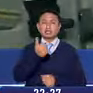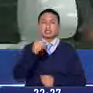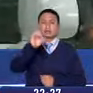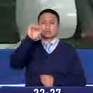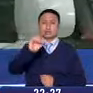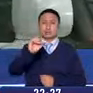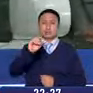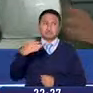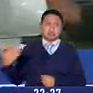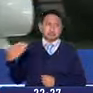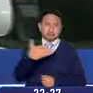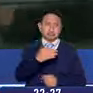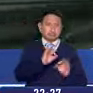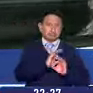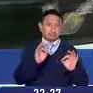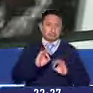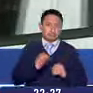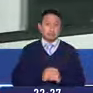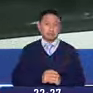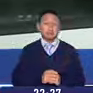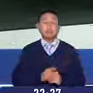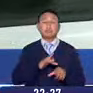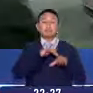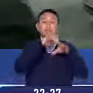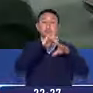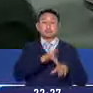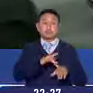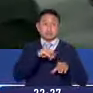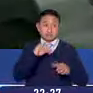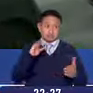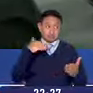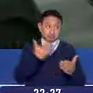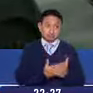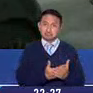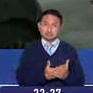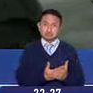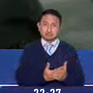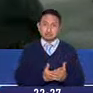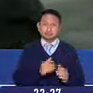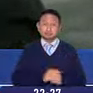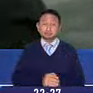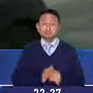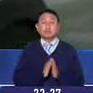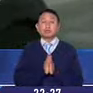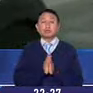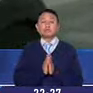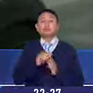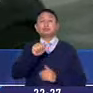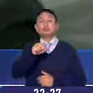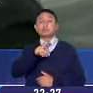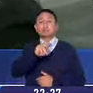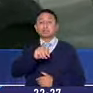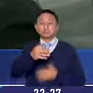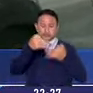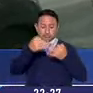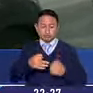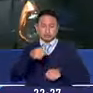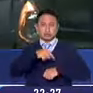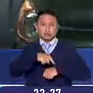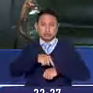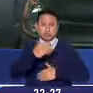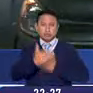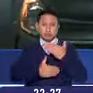10%, es decir, usuarios agendan una cita pero no asisten. Además, el llamado de la agencia es a cumplir a tiempo con